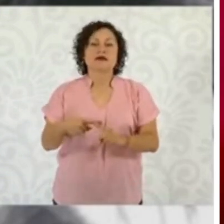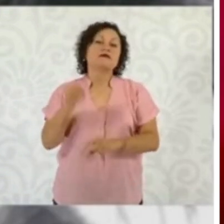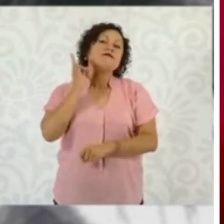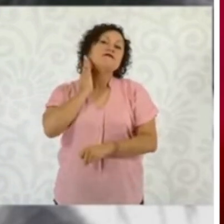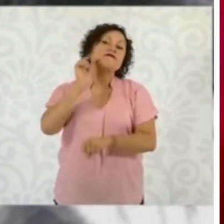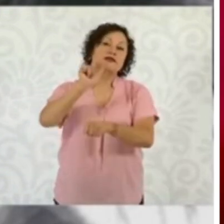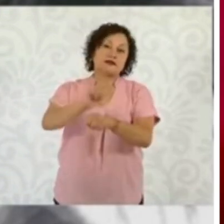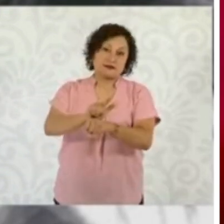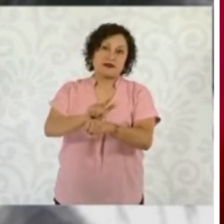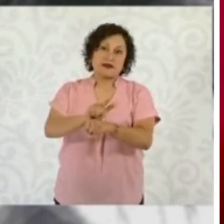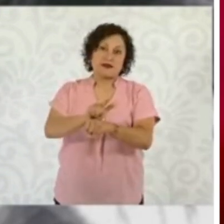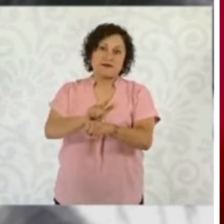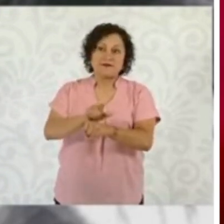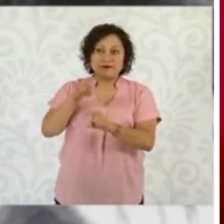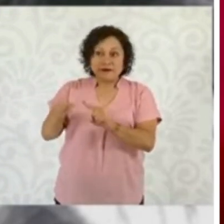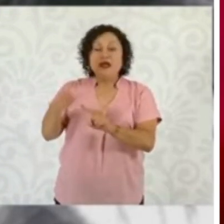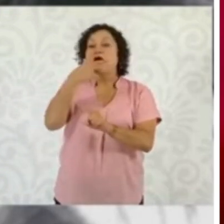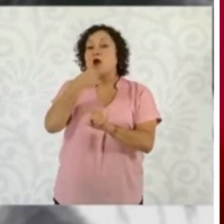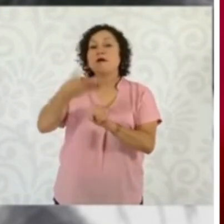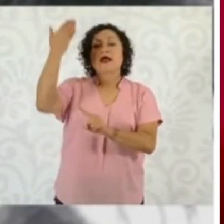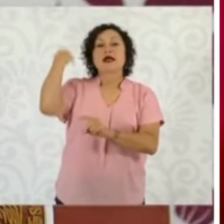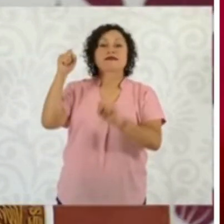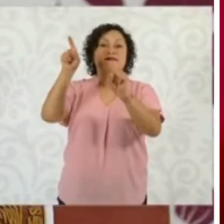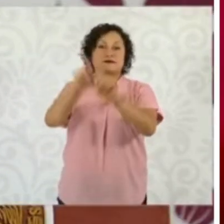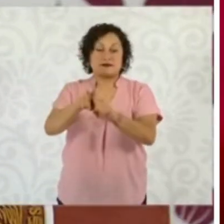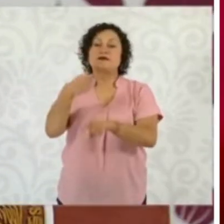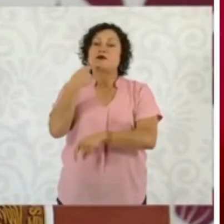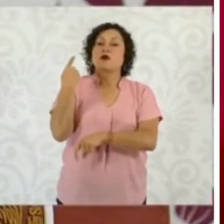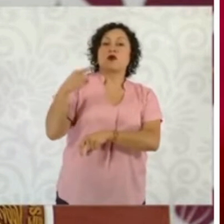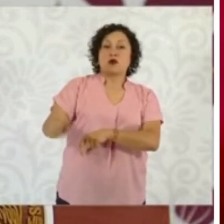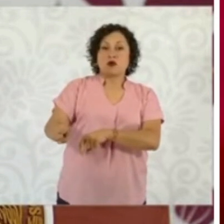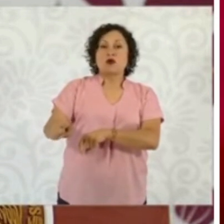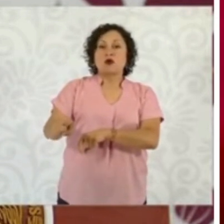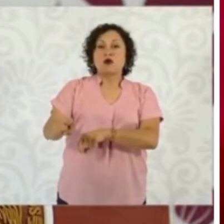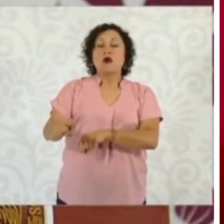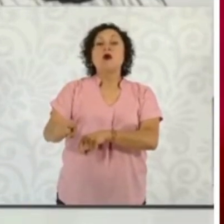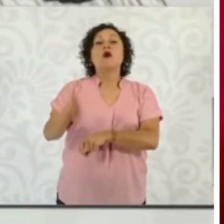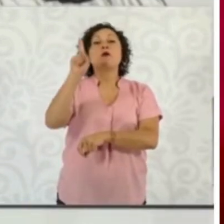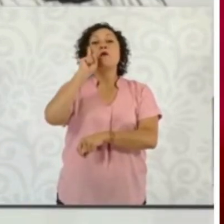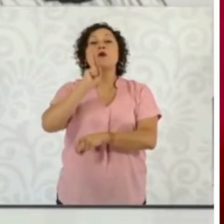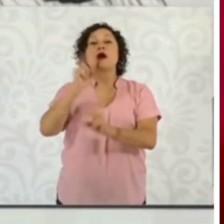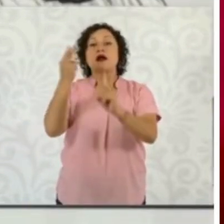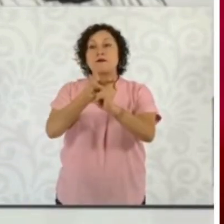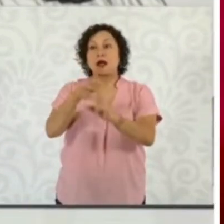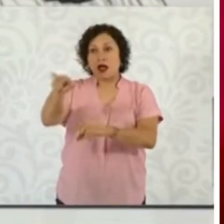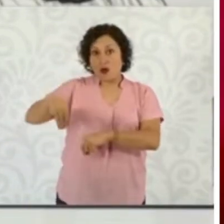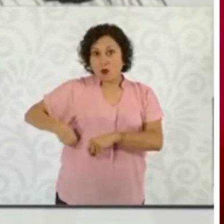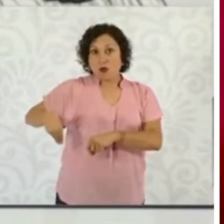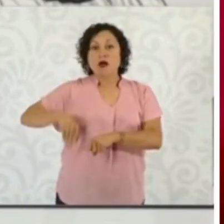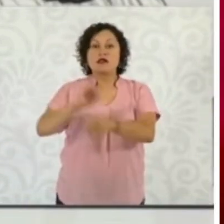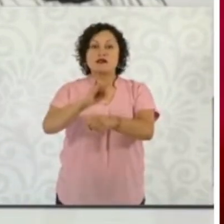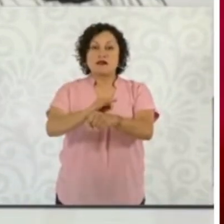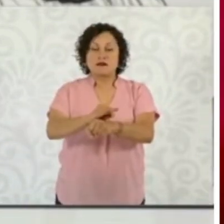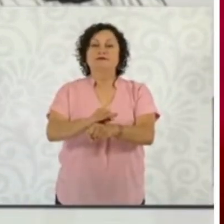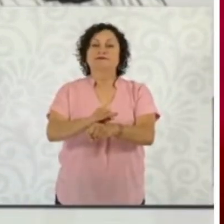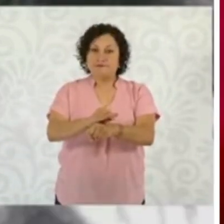acusado de protección de feminicidas. Sí, recordamos el caso. Y de muchas otras cosas, que ya está desaforado. Por cierto, tiene un amparo